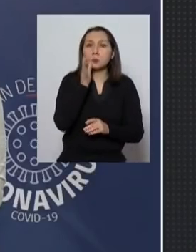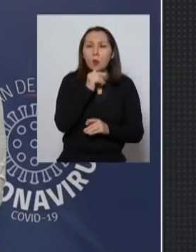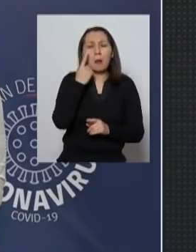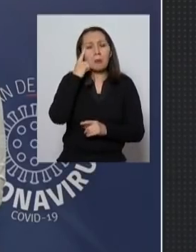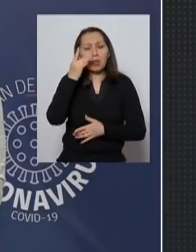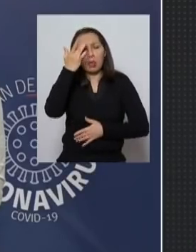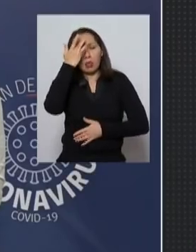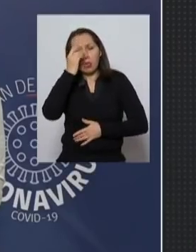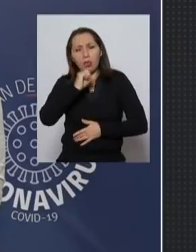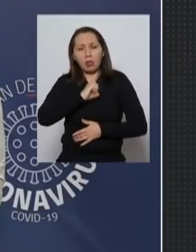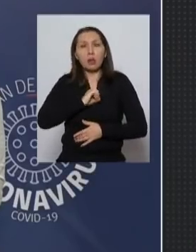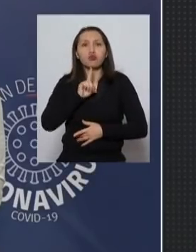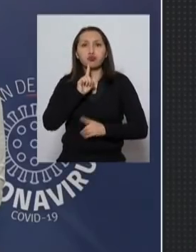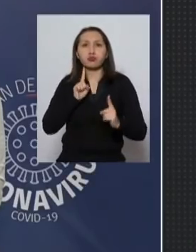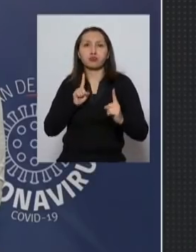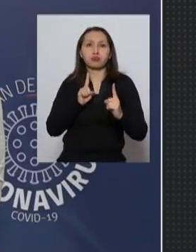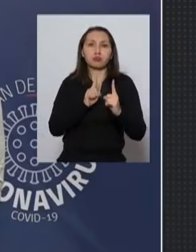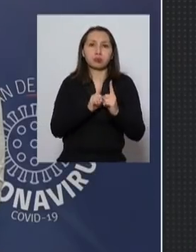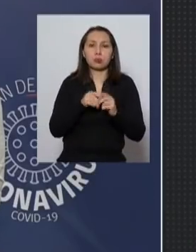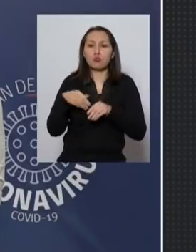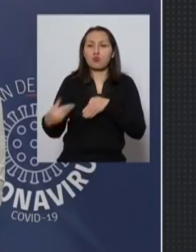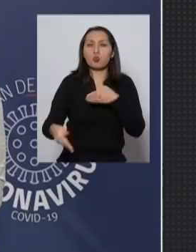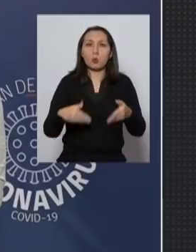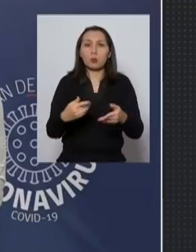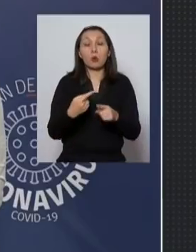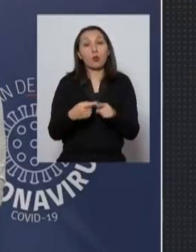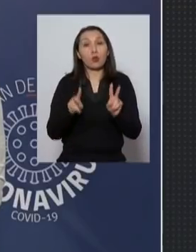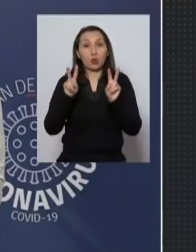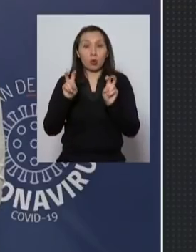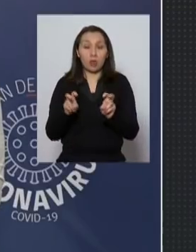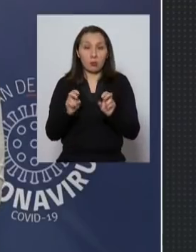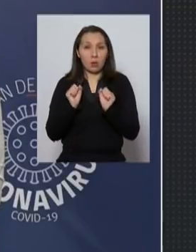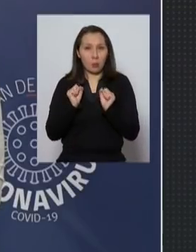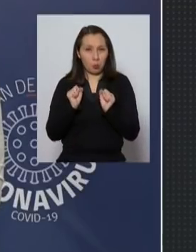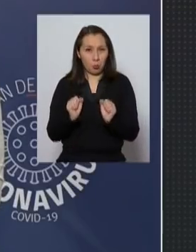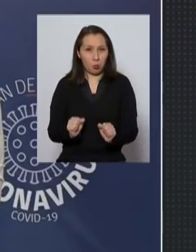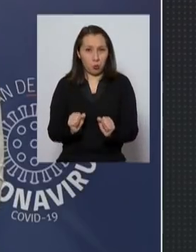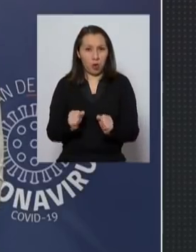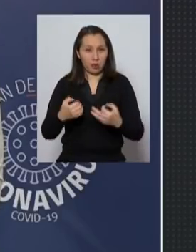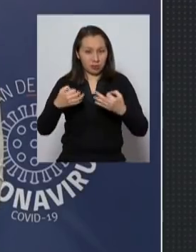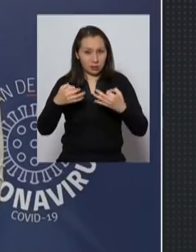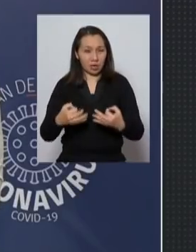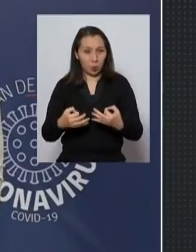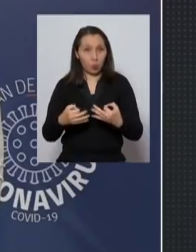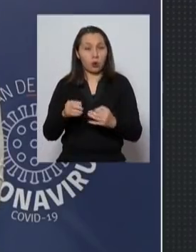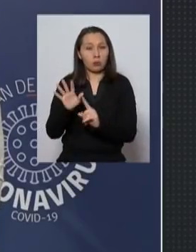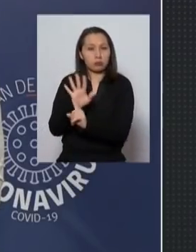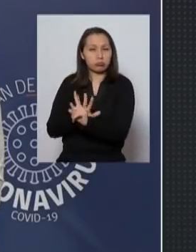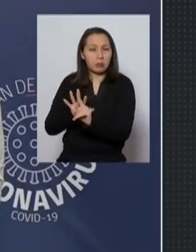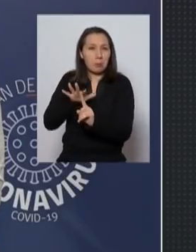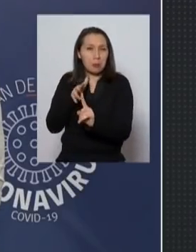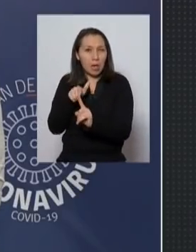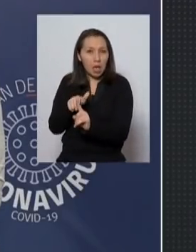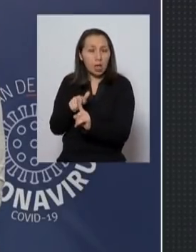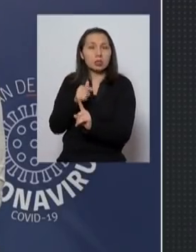presentan síntomas y han tenido contacto estrecho con un contagiado? Y lo otro, ¿se puede garantizar que estos casos